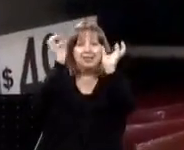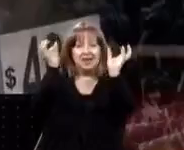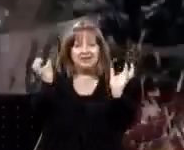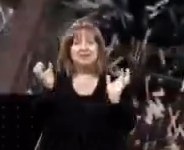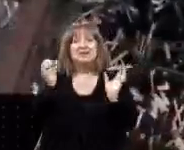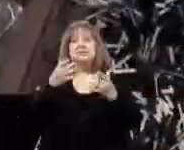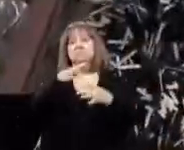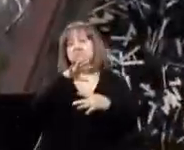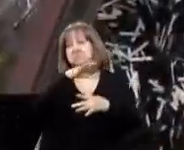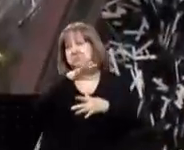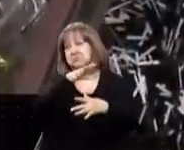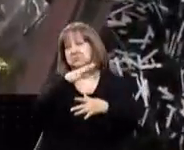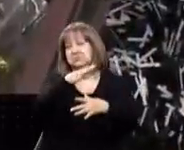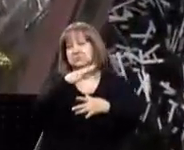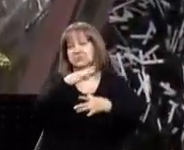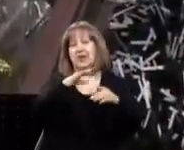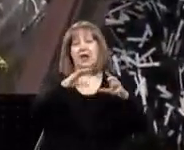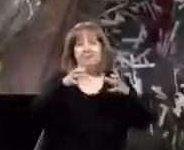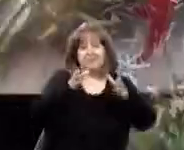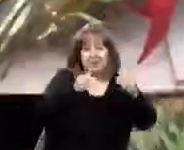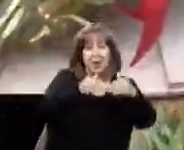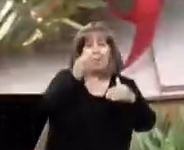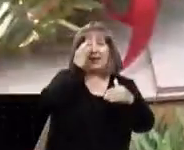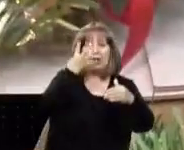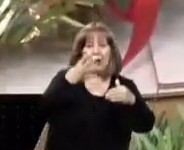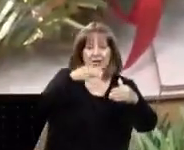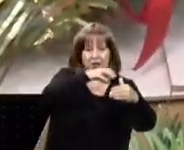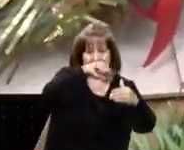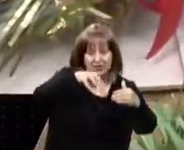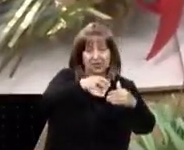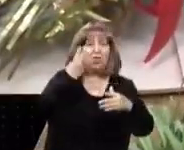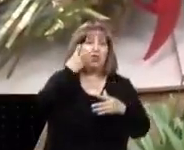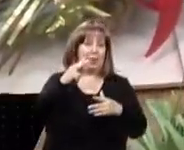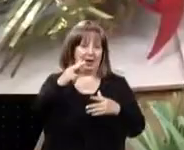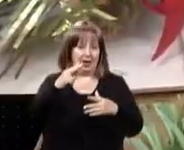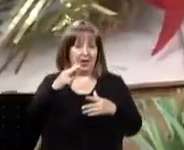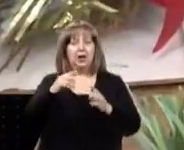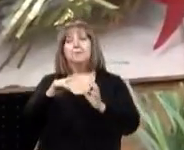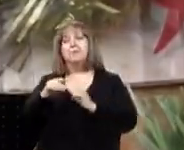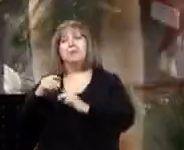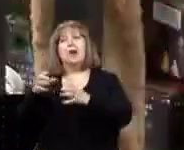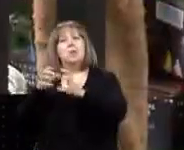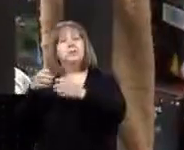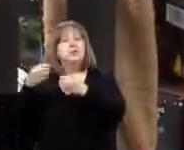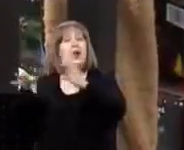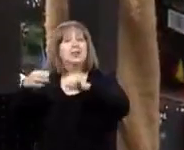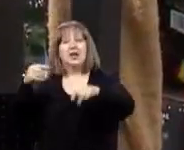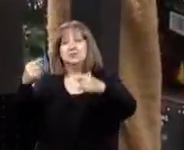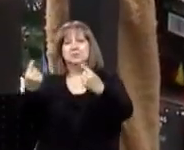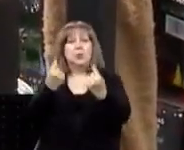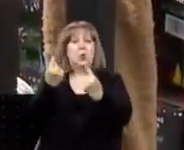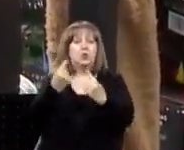tradicionales tenés a partir de los. Tenés set por 24, tenés a partir de los 2.000 pesos, tenés bolitas sueltas,